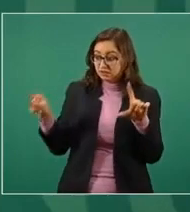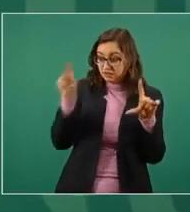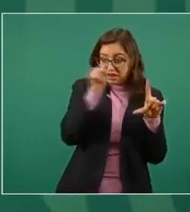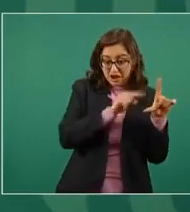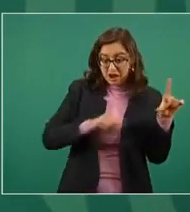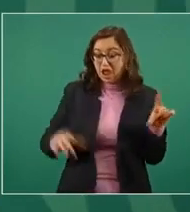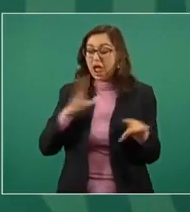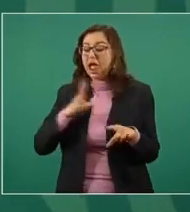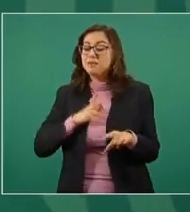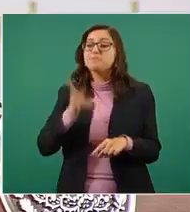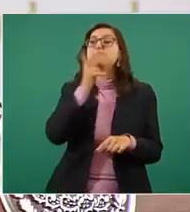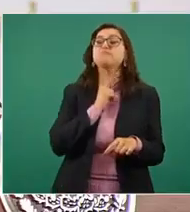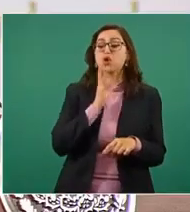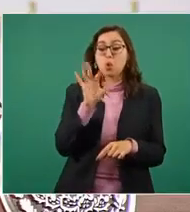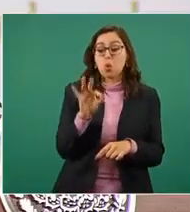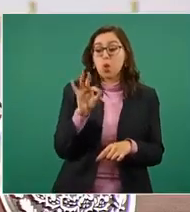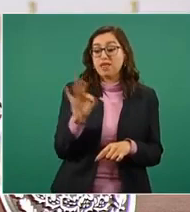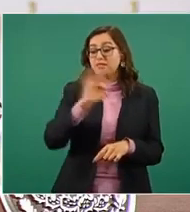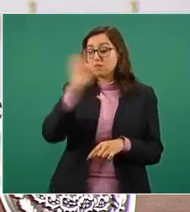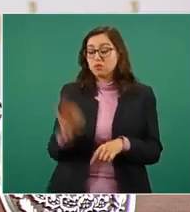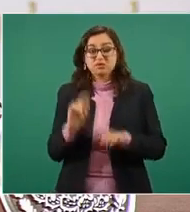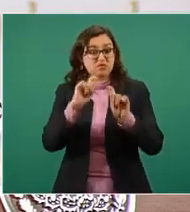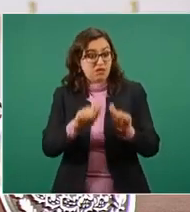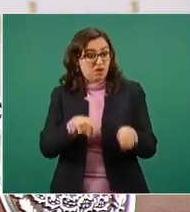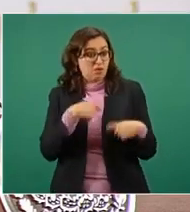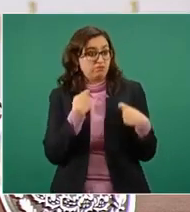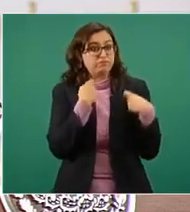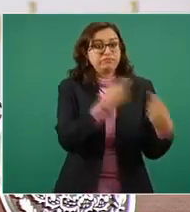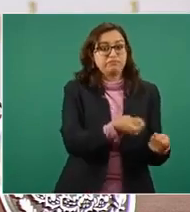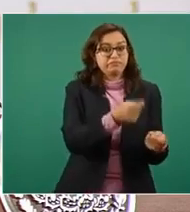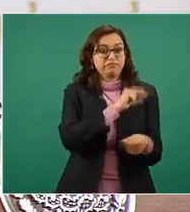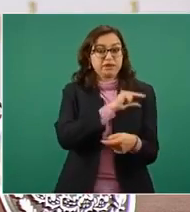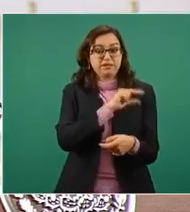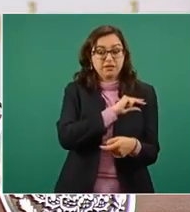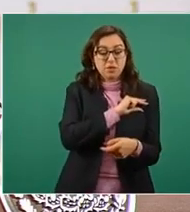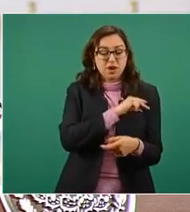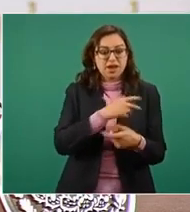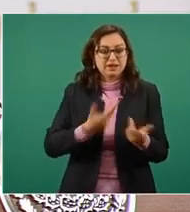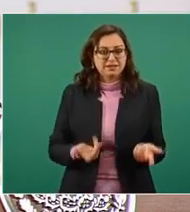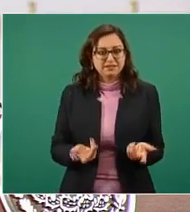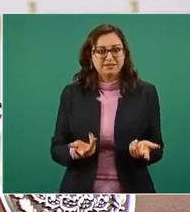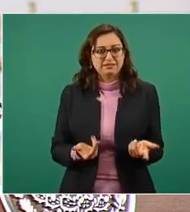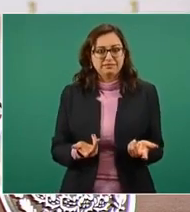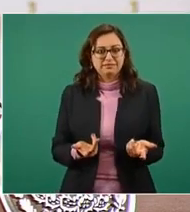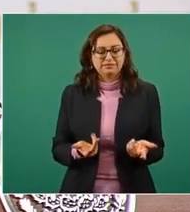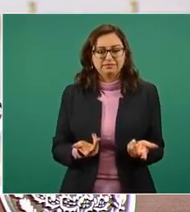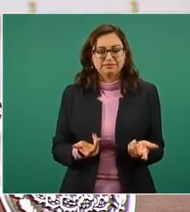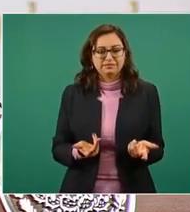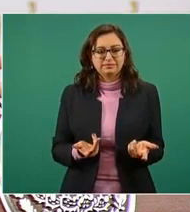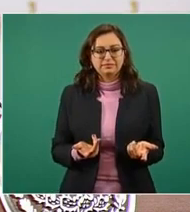la zona petrolera y quedó el 80%. Y en ese 20% se